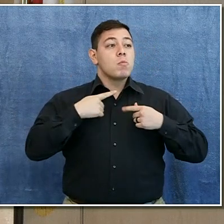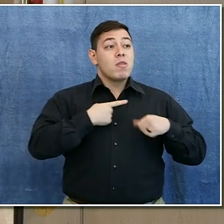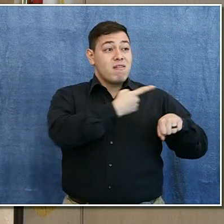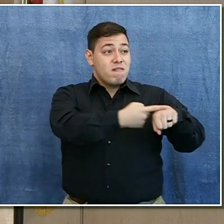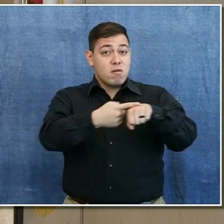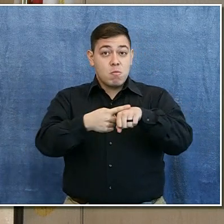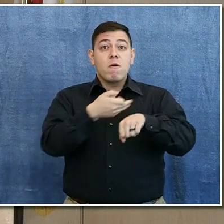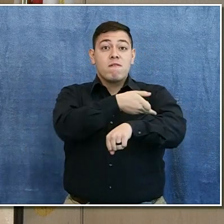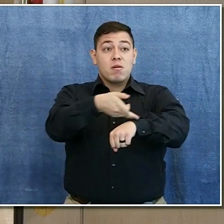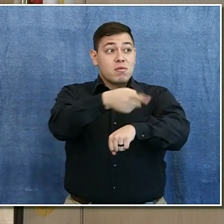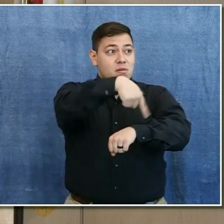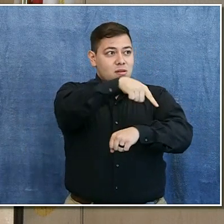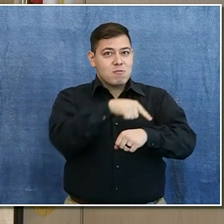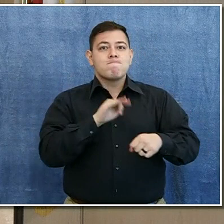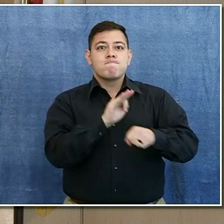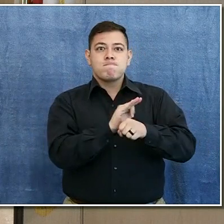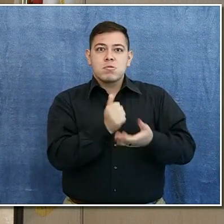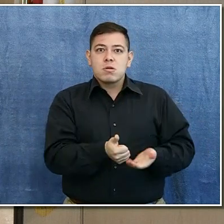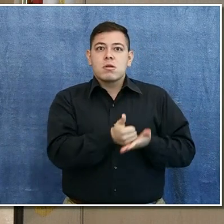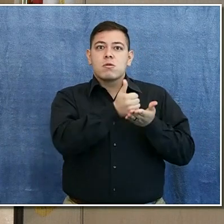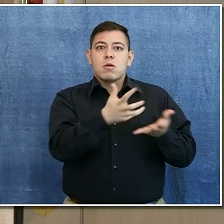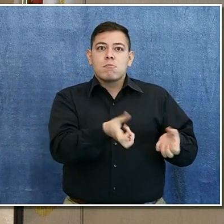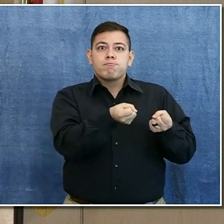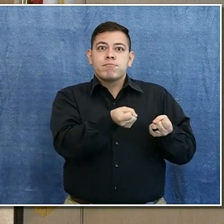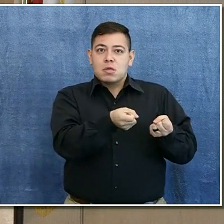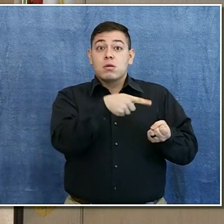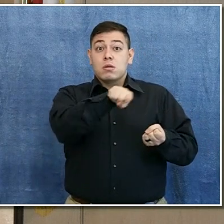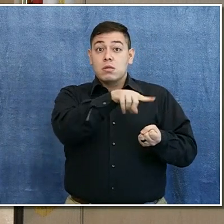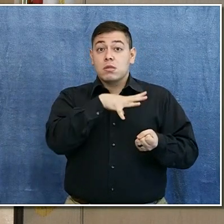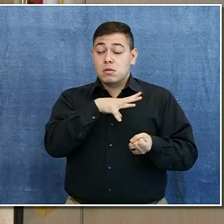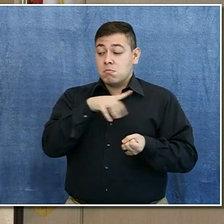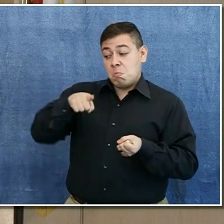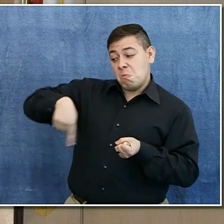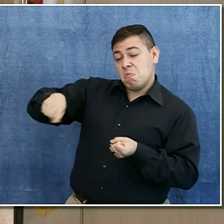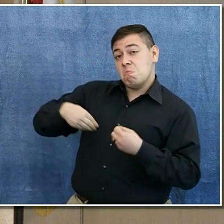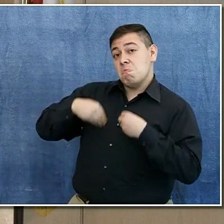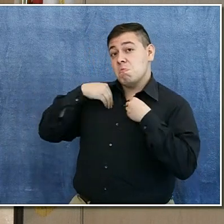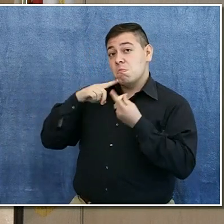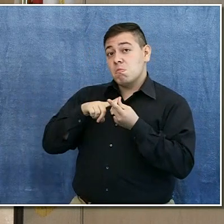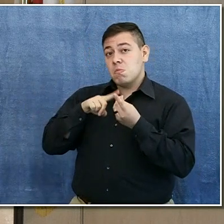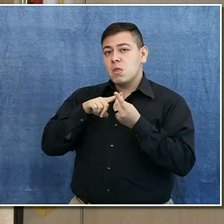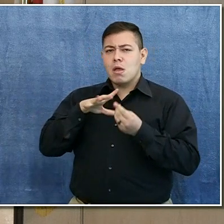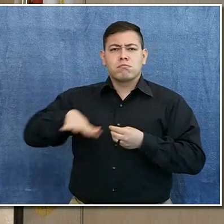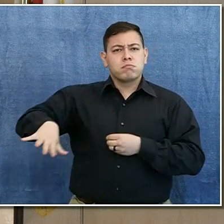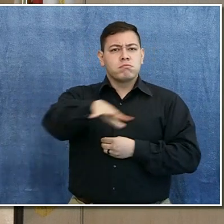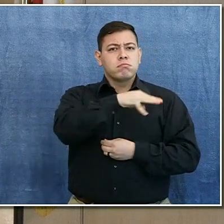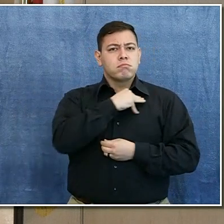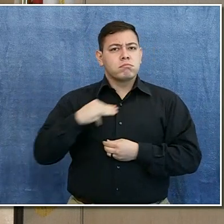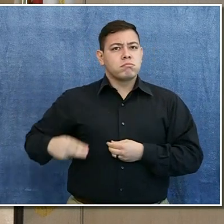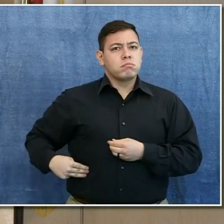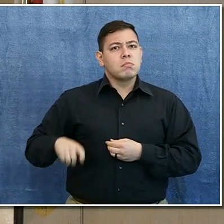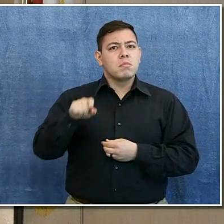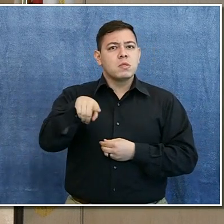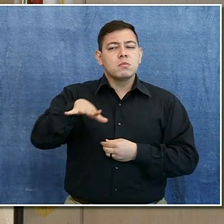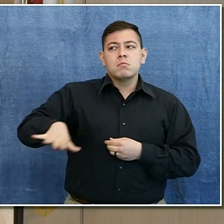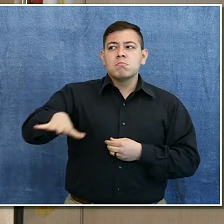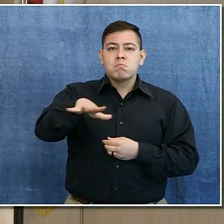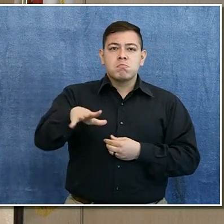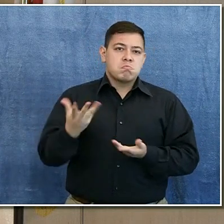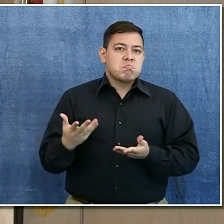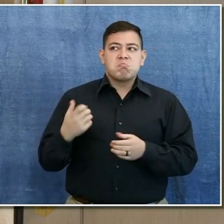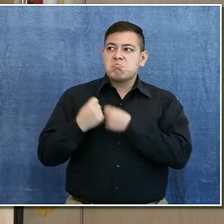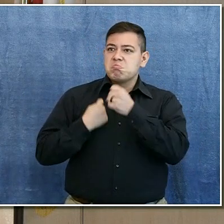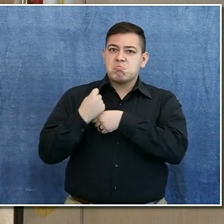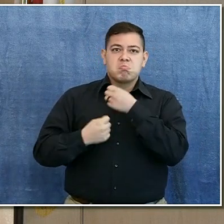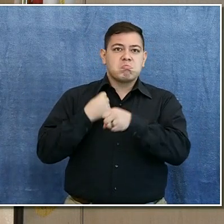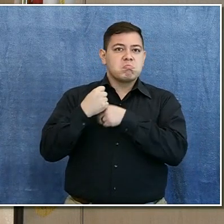familiar. Todas nuestras promotoras son residentes de la comunidad, han vivido en la comunidad por